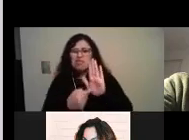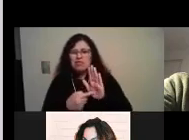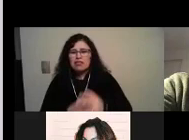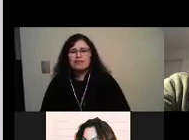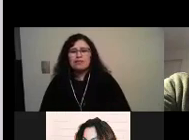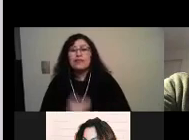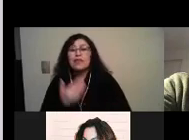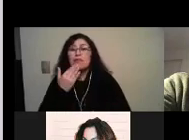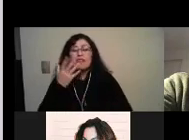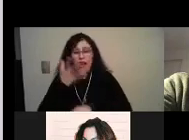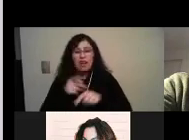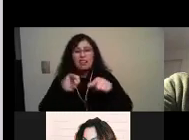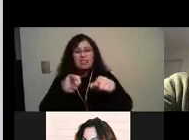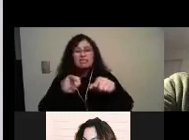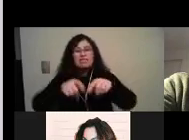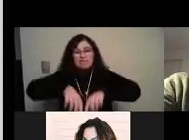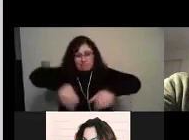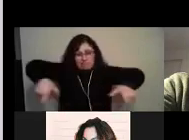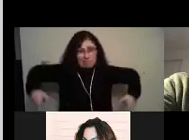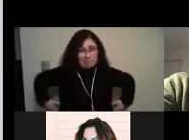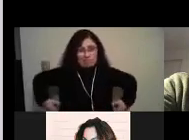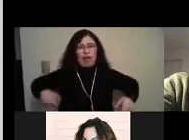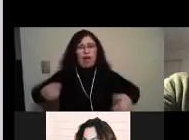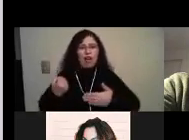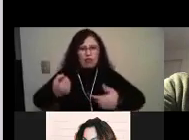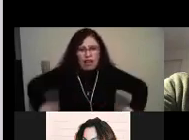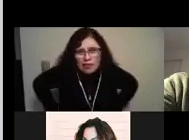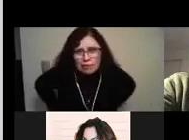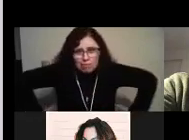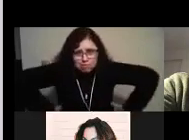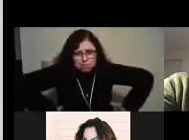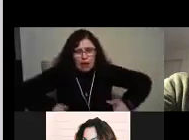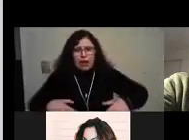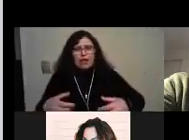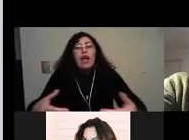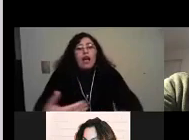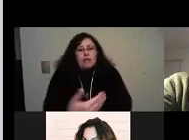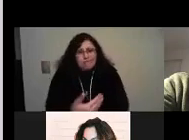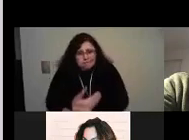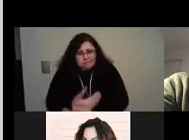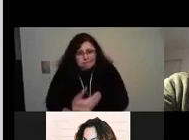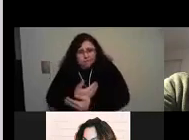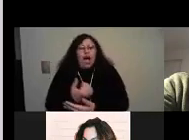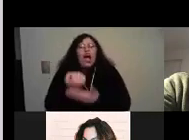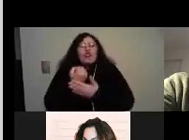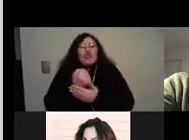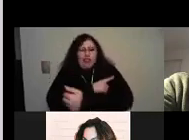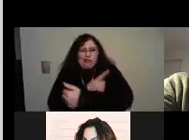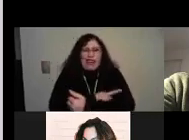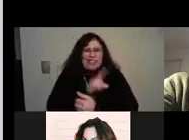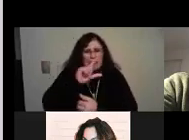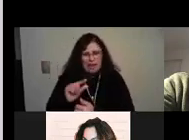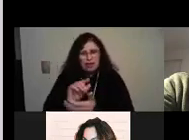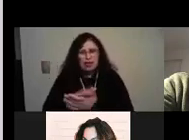utilizar, por ejemplo, estos cinturones que lo que hacen es permiten poder tomar al paciente, especialmente el cinturón a aquellos pacientes que